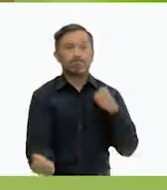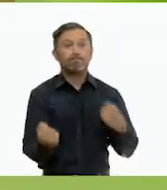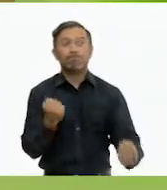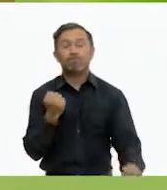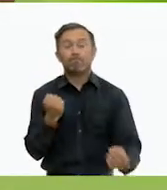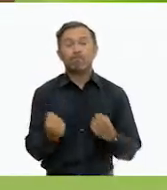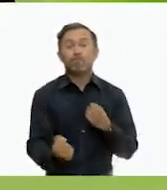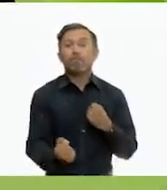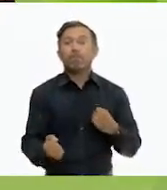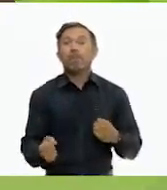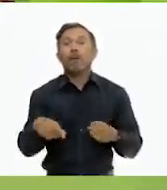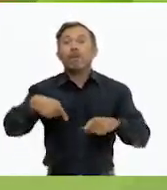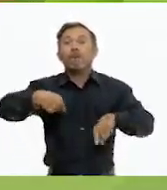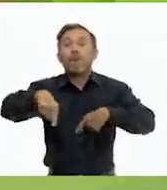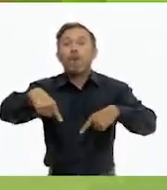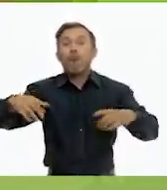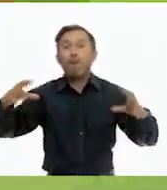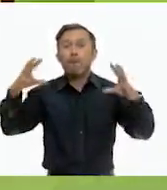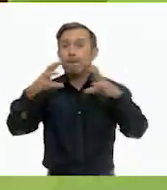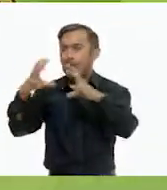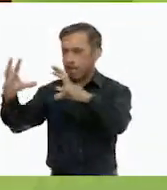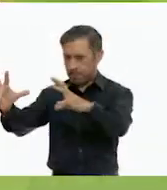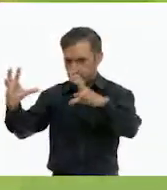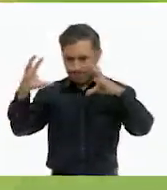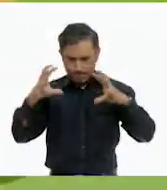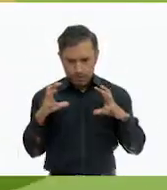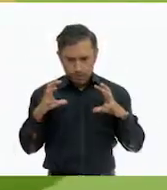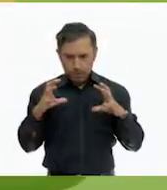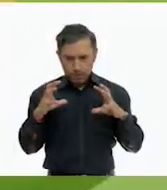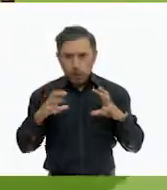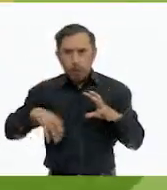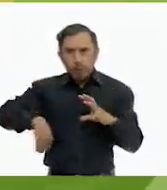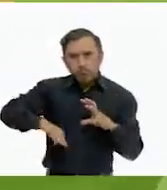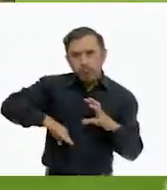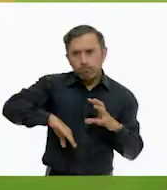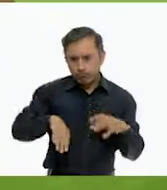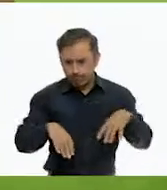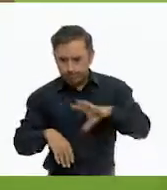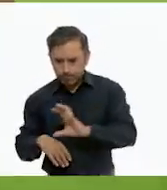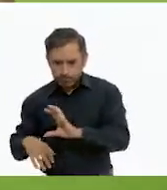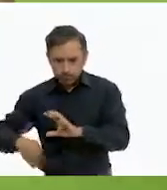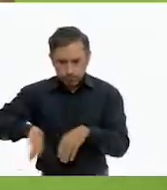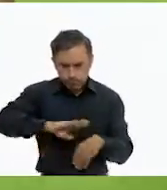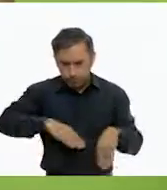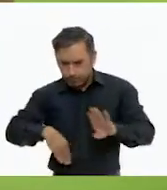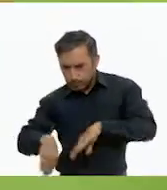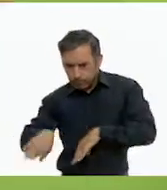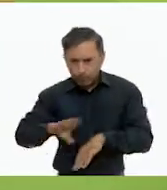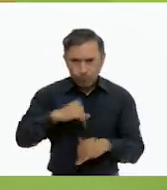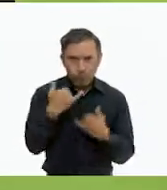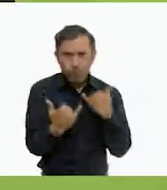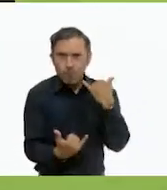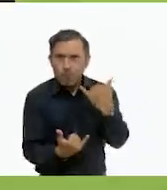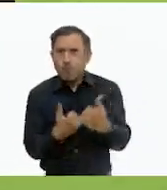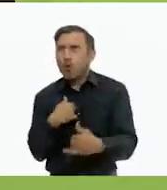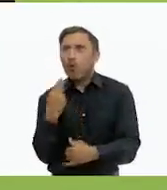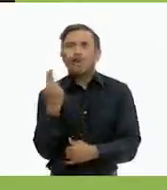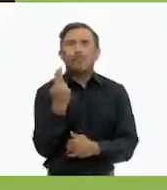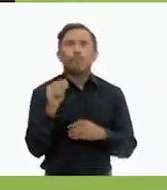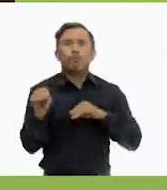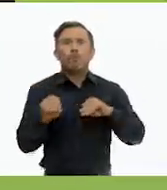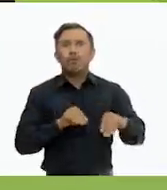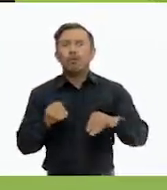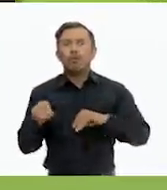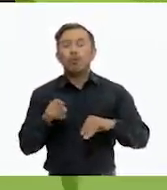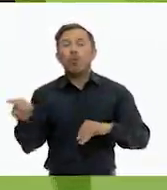Trajeron la pelota de fútbol y nos pusimos a jugar. Y necesito moverme. Necesito moverme. Y luego Lucy sacó